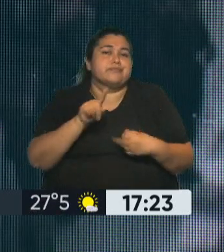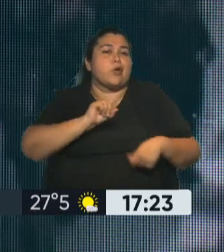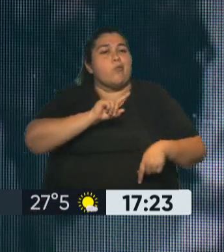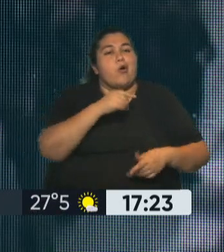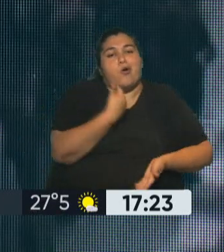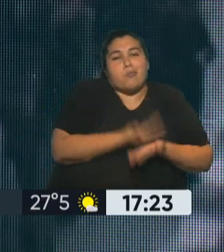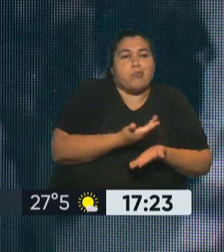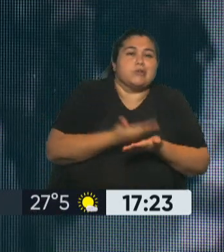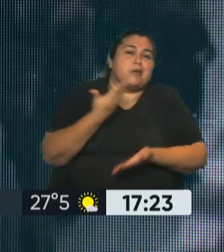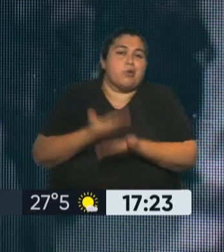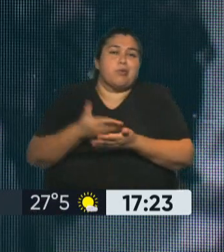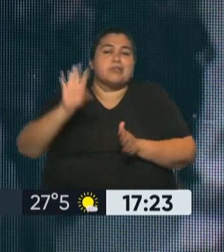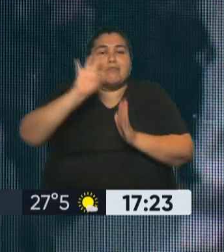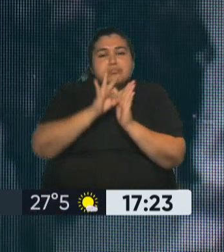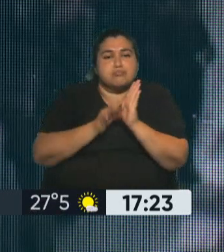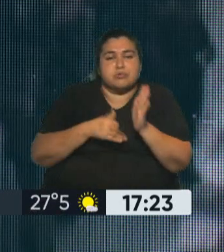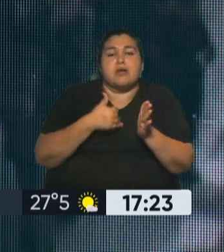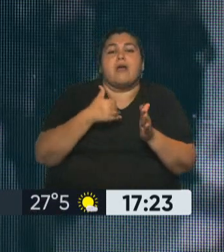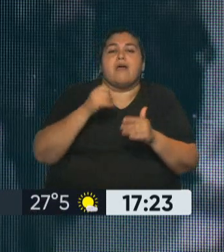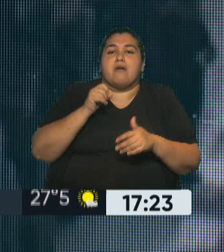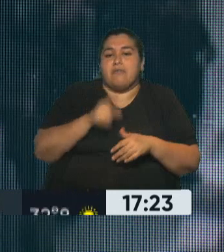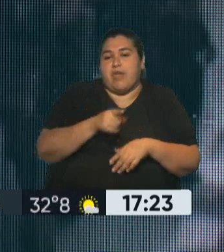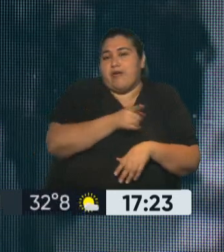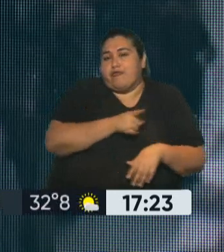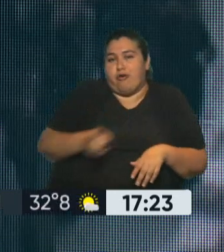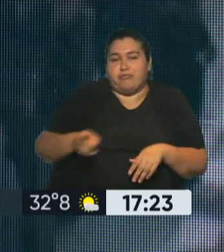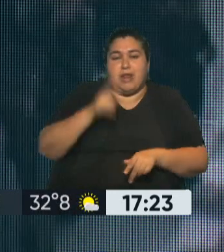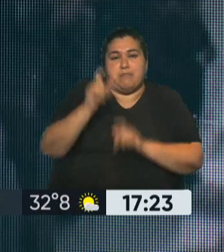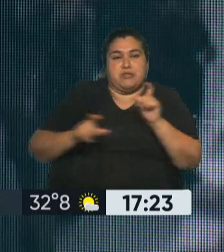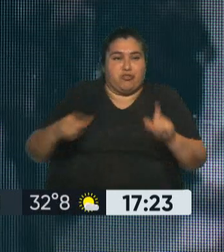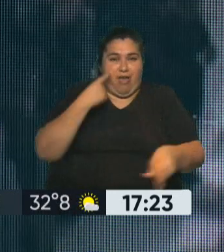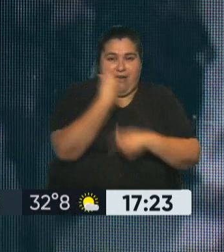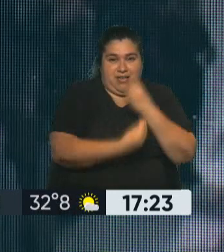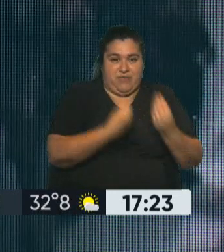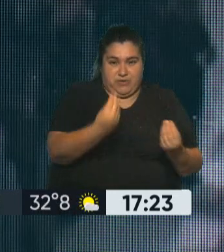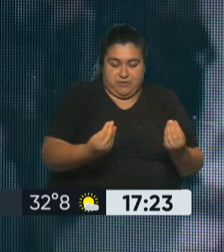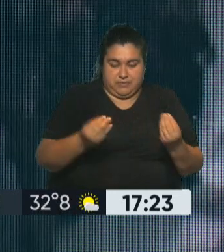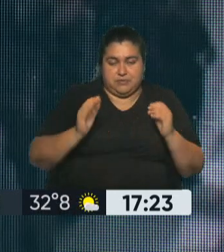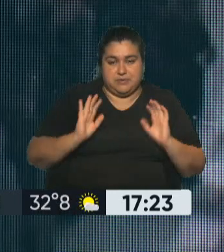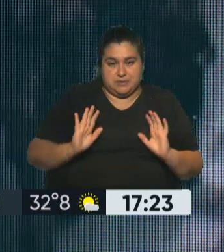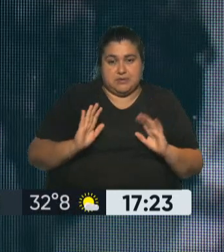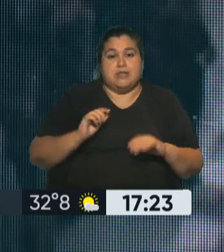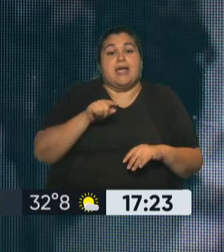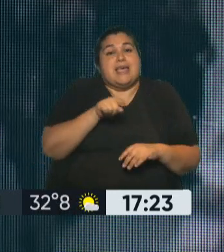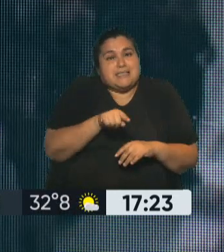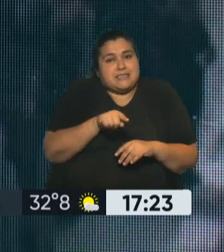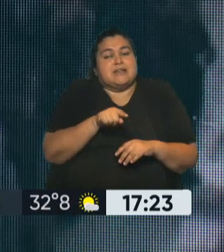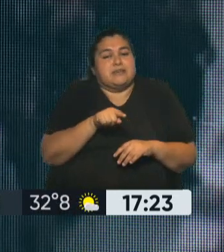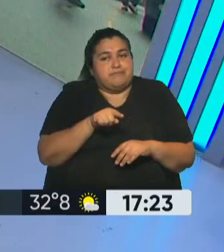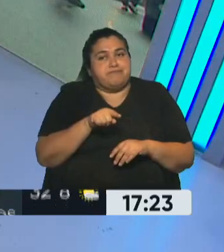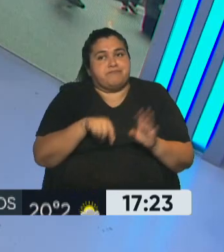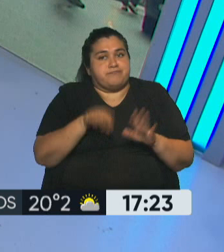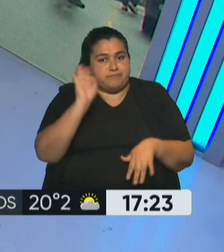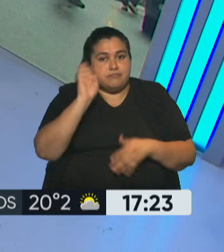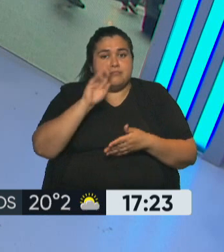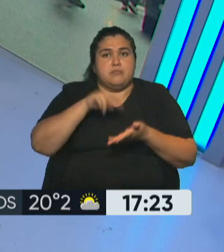políticas migratorias que algunos sectores ponen en el lugar del chivo expiatorio para justificar en cierta medida la crisis que atraviesan buena parte de los